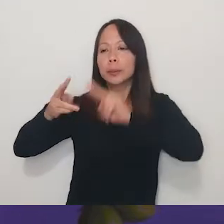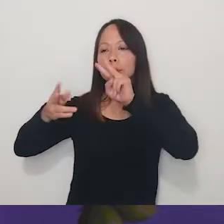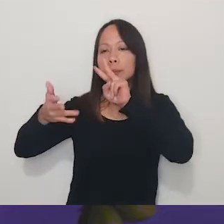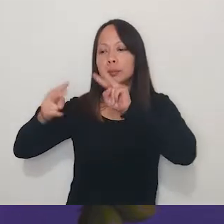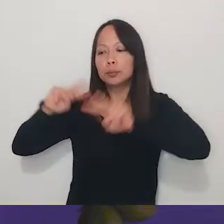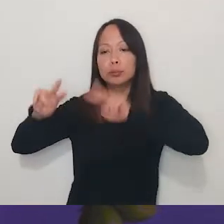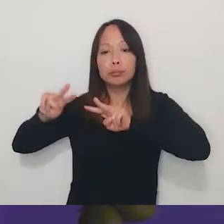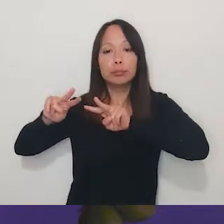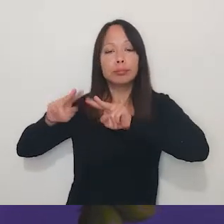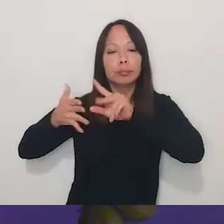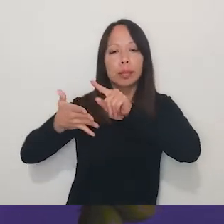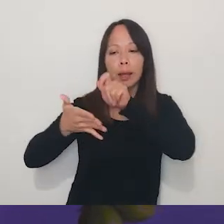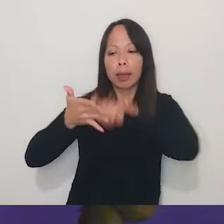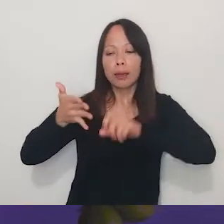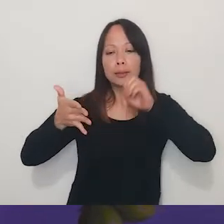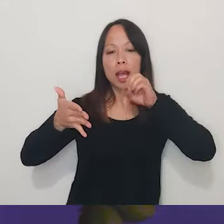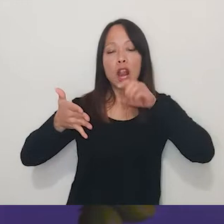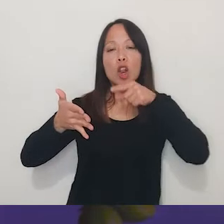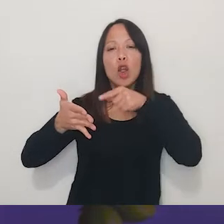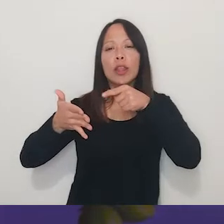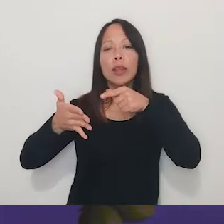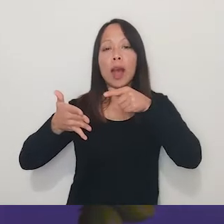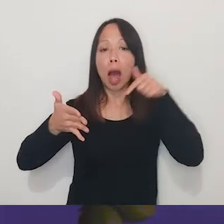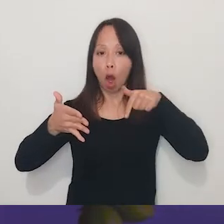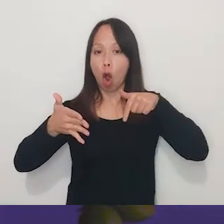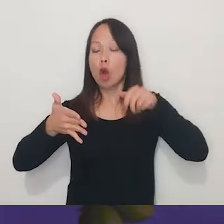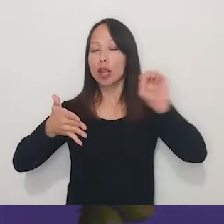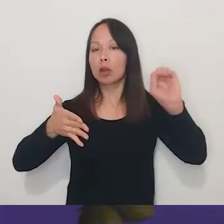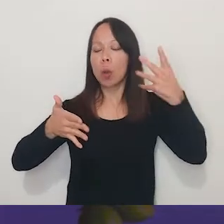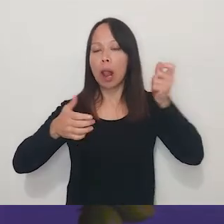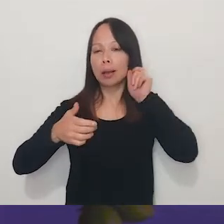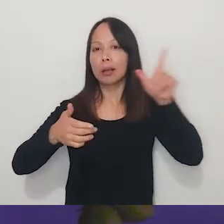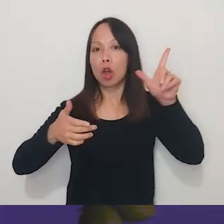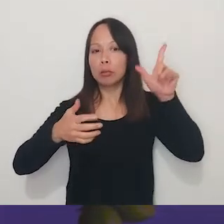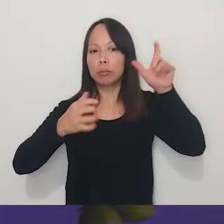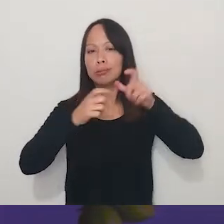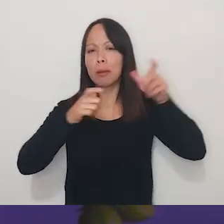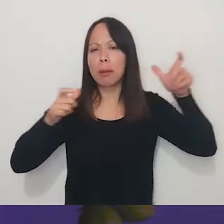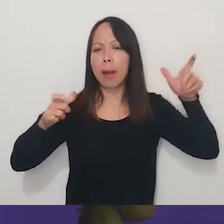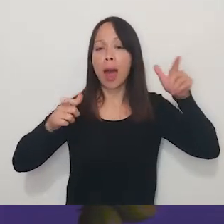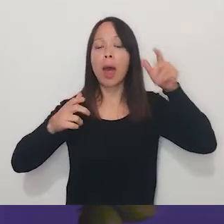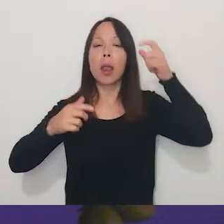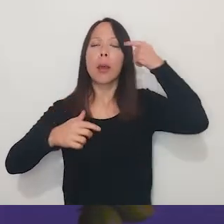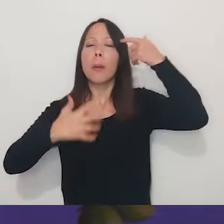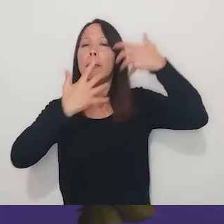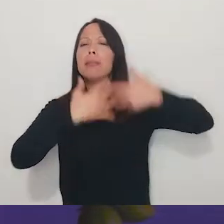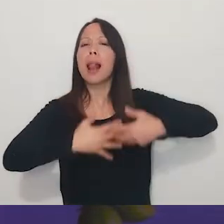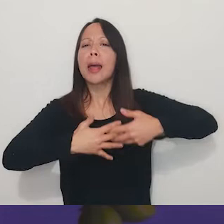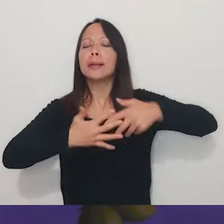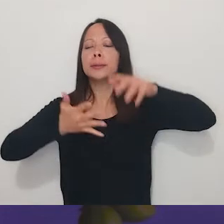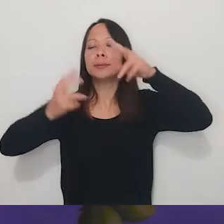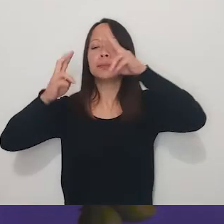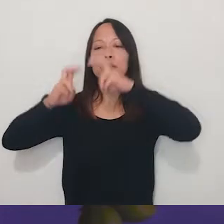son muchísimas hoy, muchísimas, es genial la cantidad de cosas que tenemos, hacer un plan de estudio, pensando